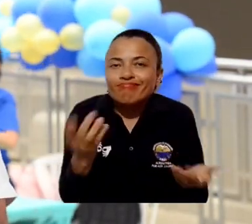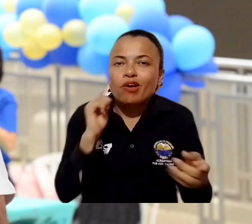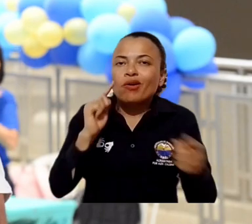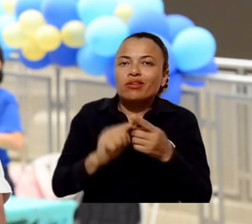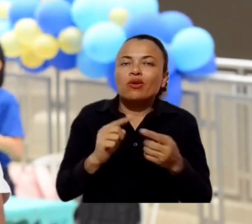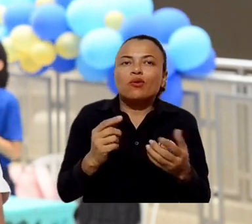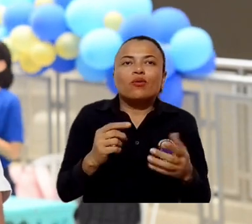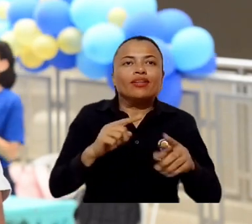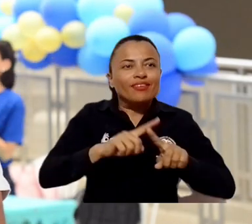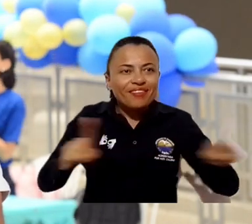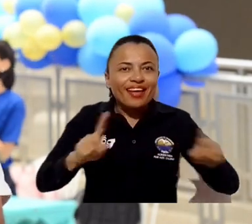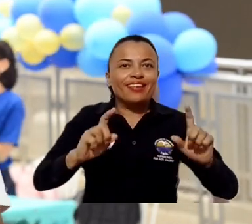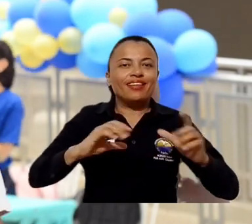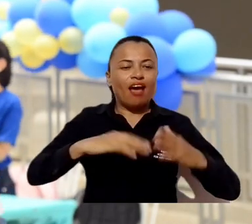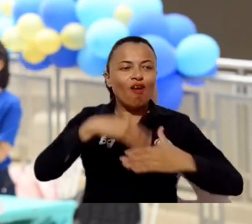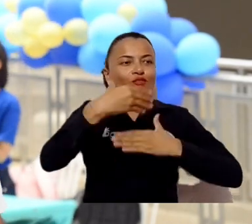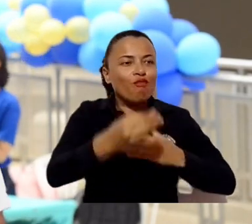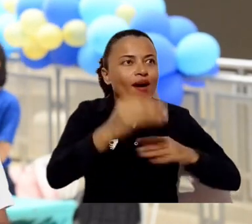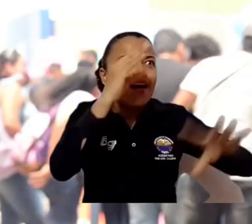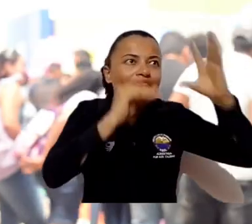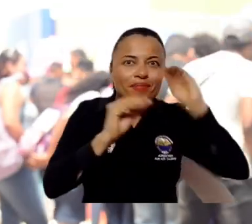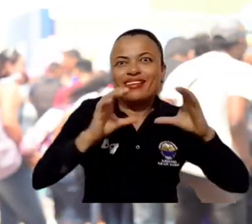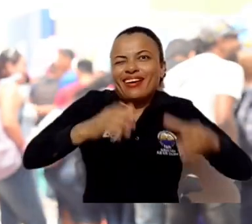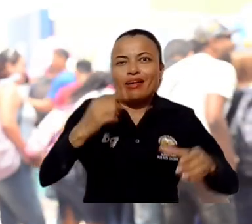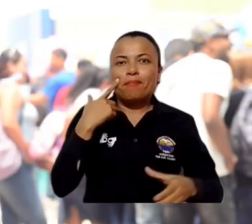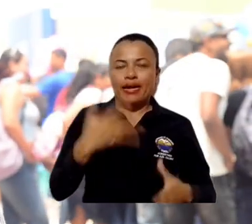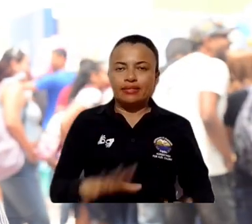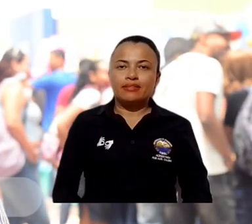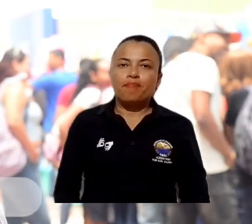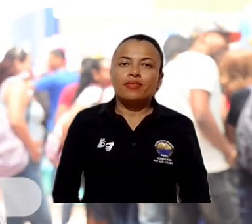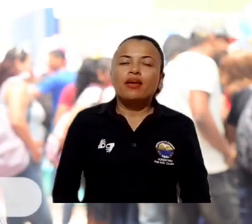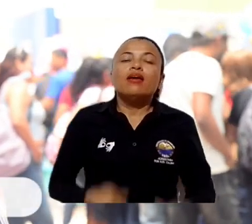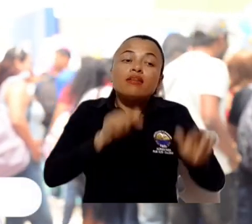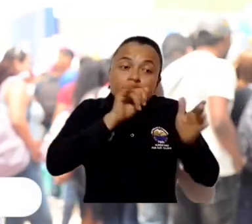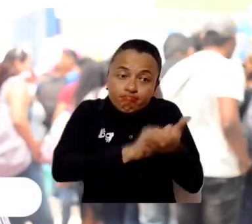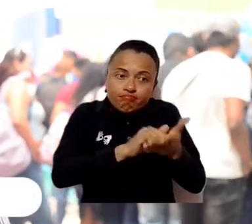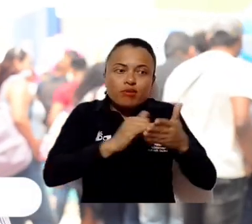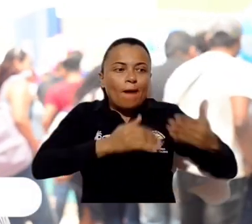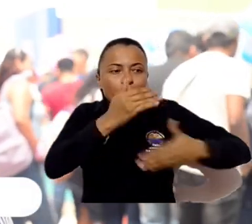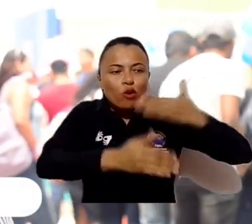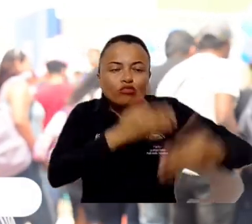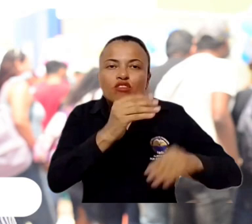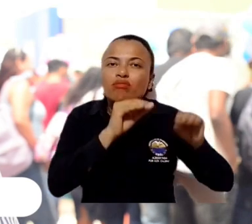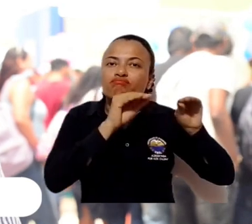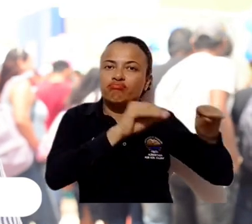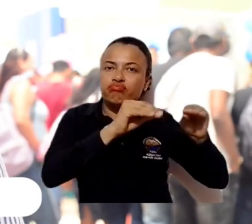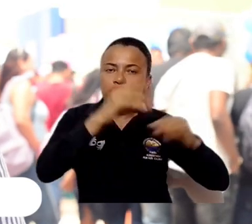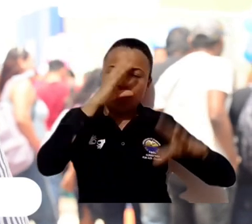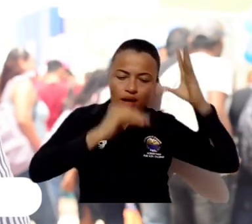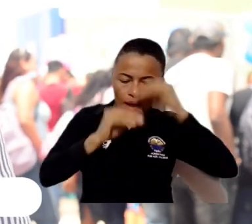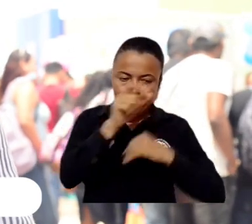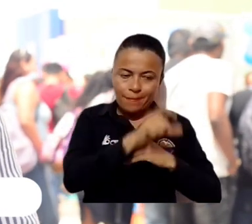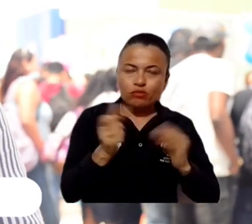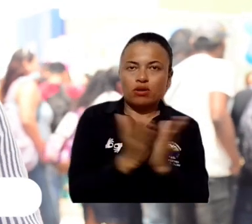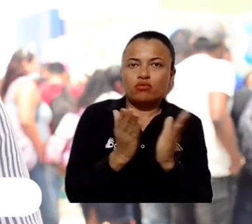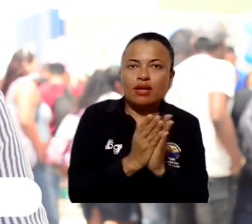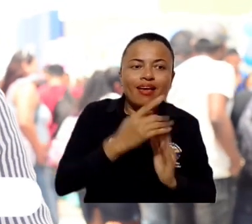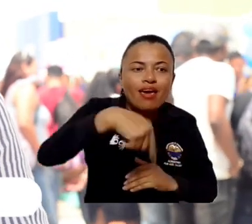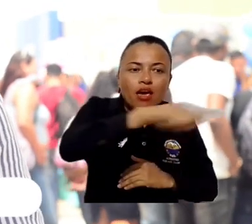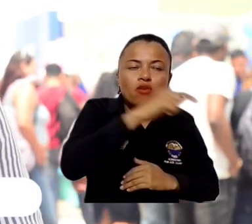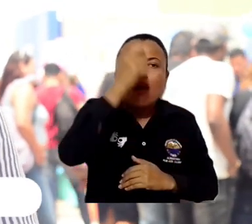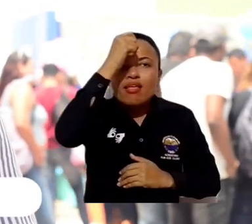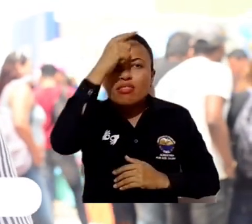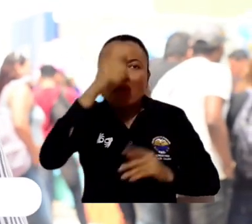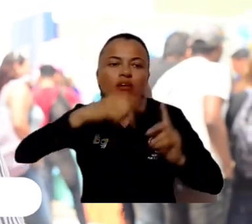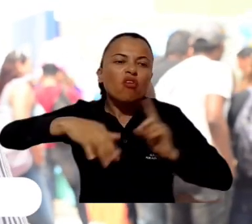porque es sacar la clase del aula. Esto hace parte del proceso formativo de nuestros estudiantes, que los estudiantes